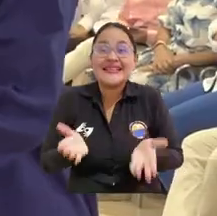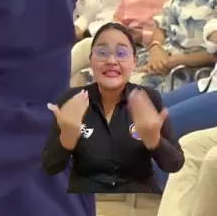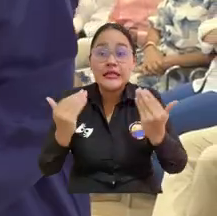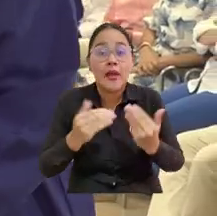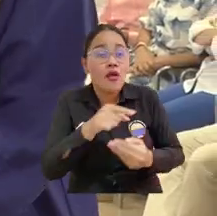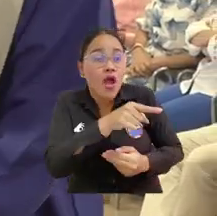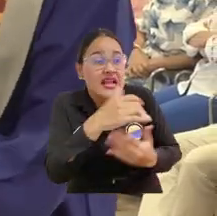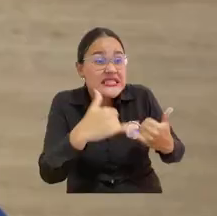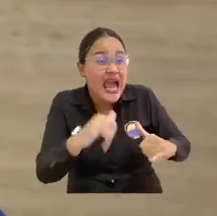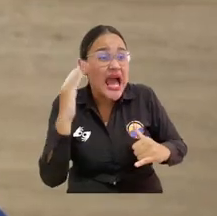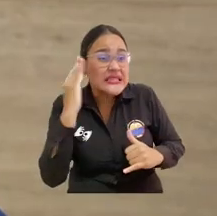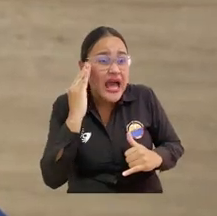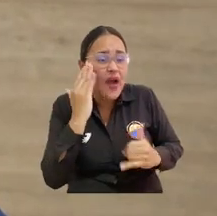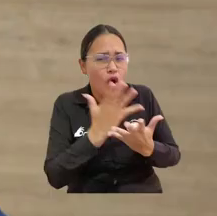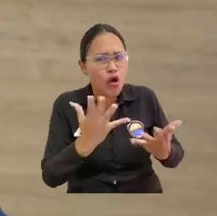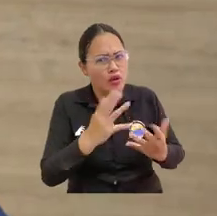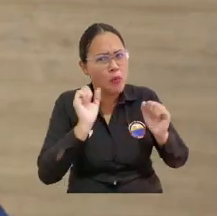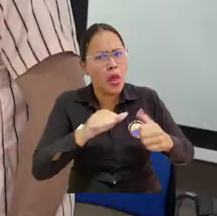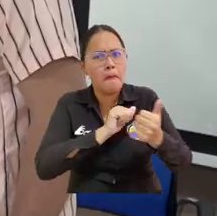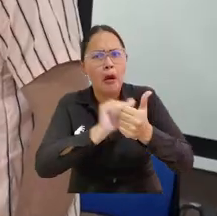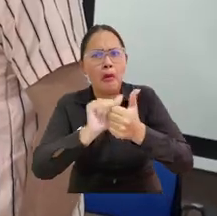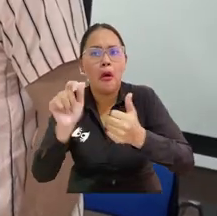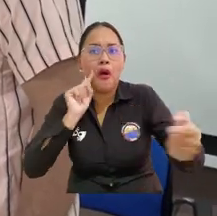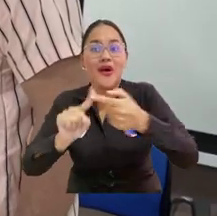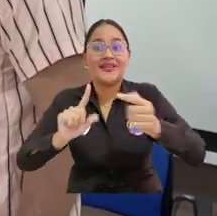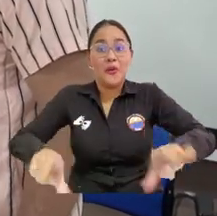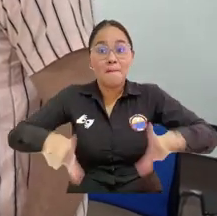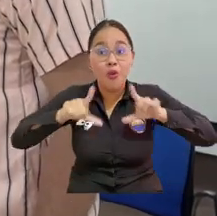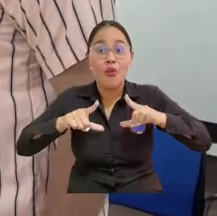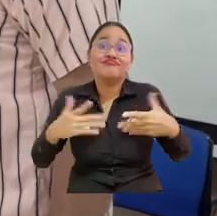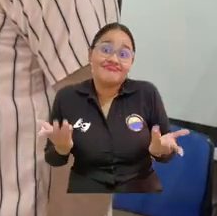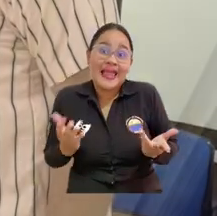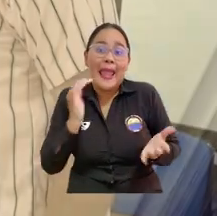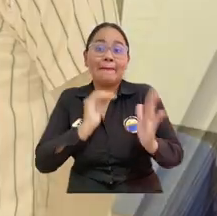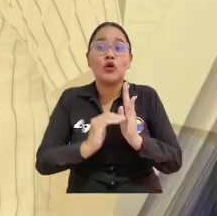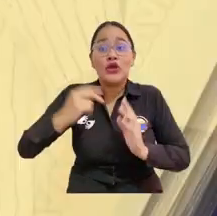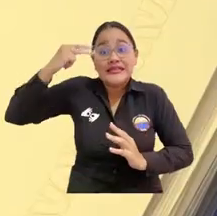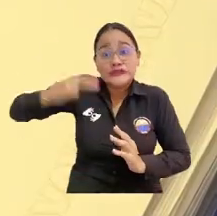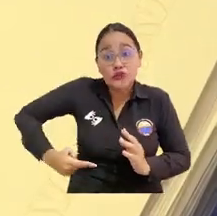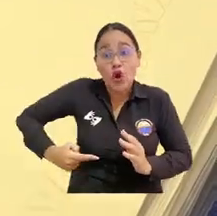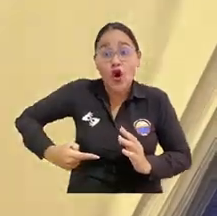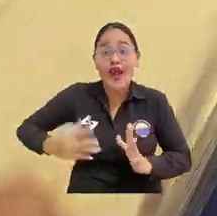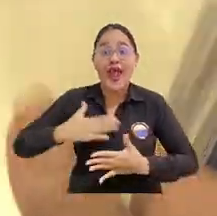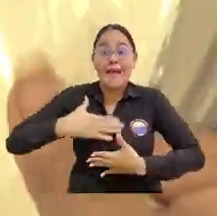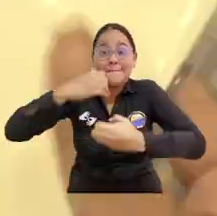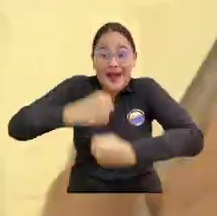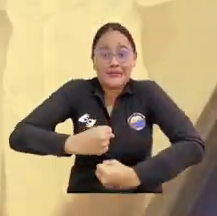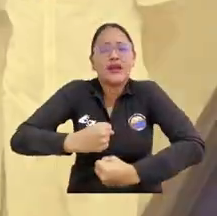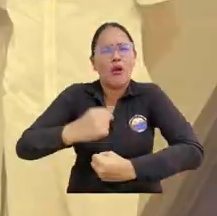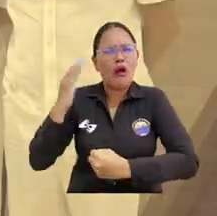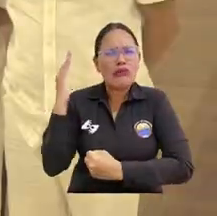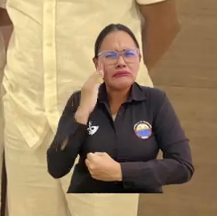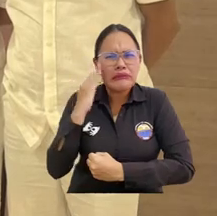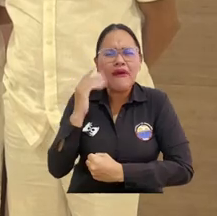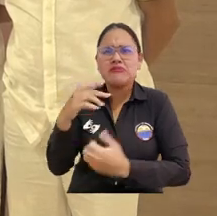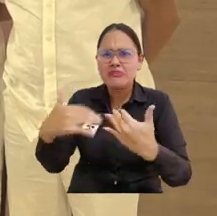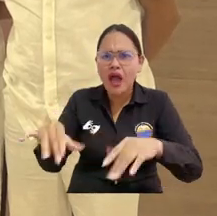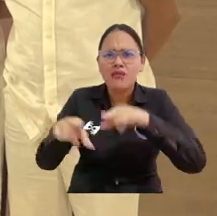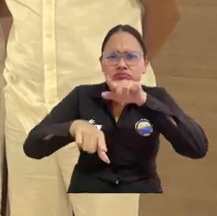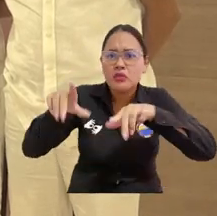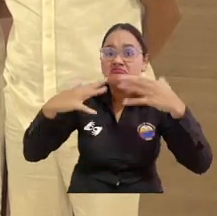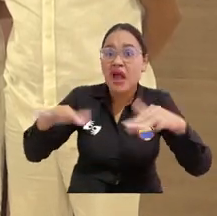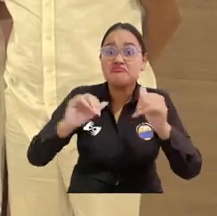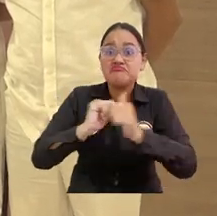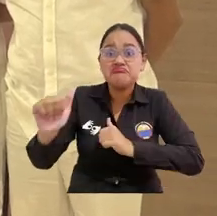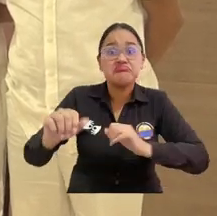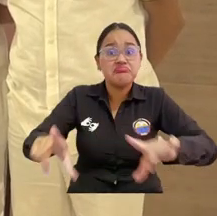el horizonte marcado por Unimagdalena, que ya ha otorgado títulos en el programa de Historia y Patrimonio, reconociendo la experiencia de